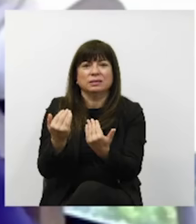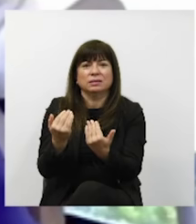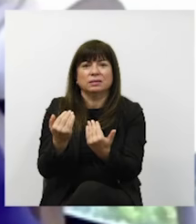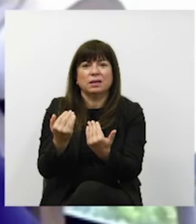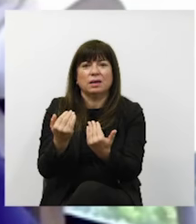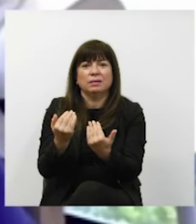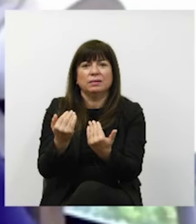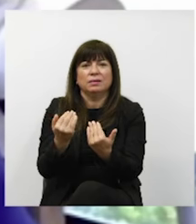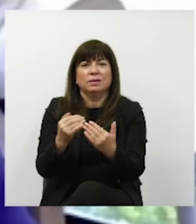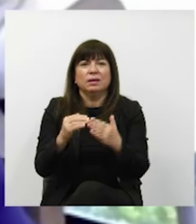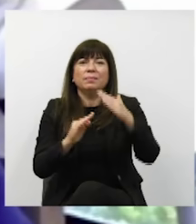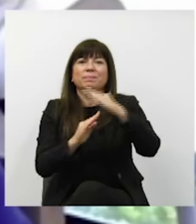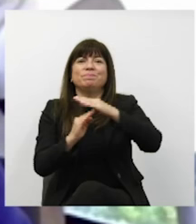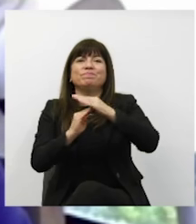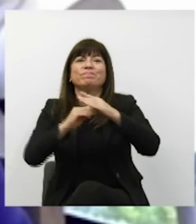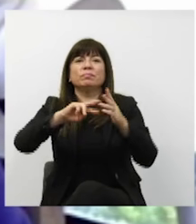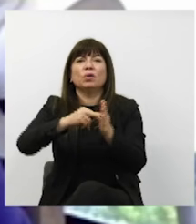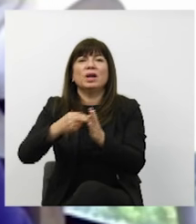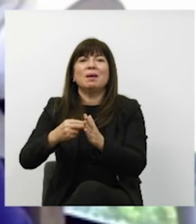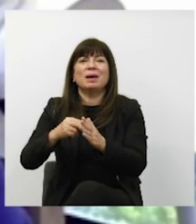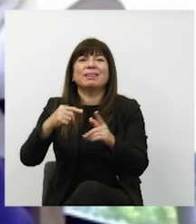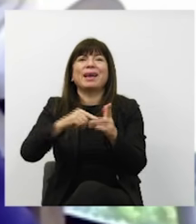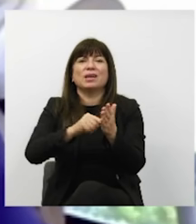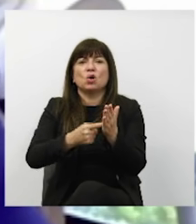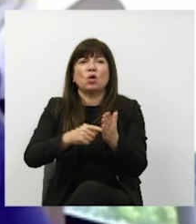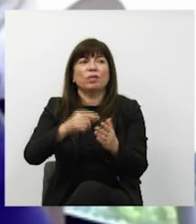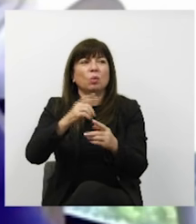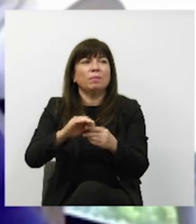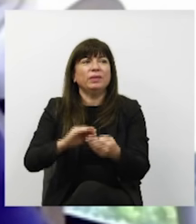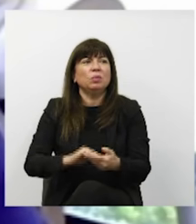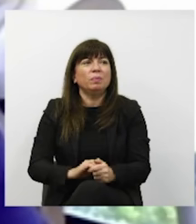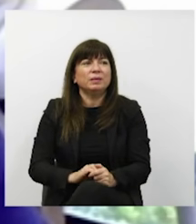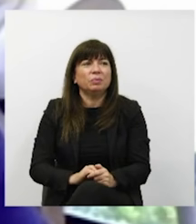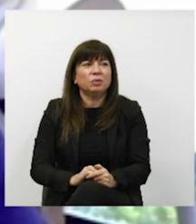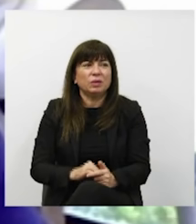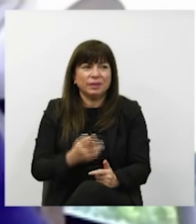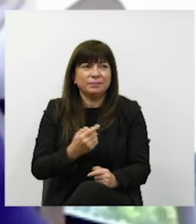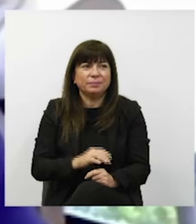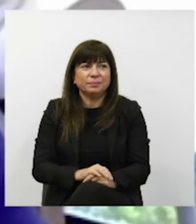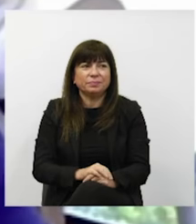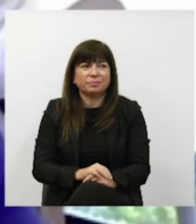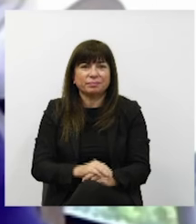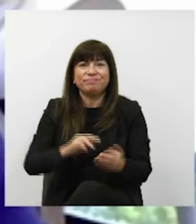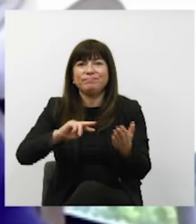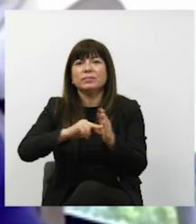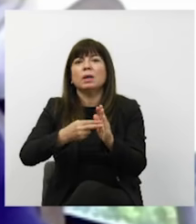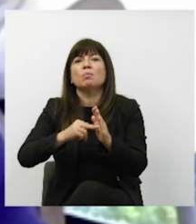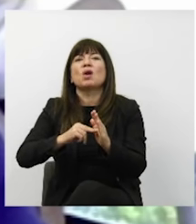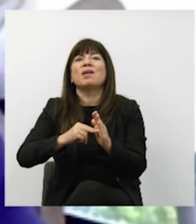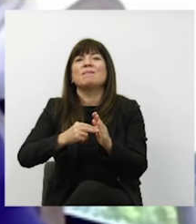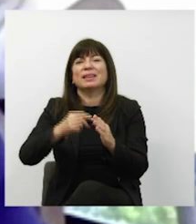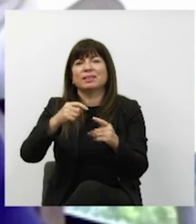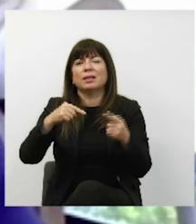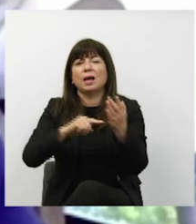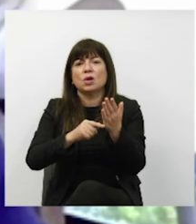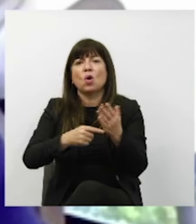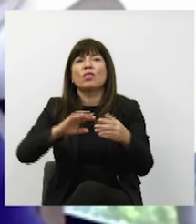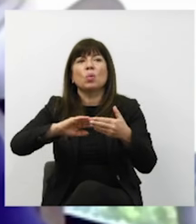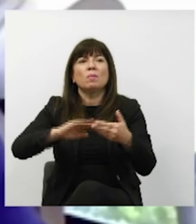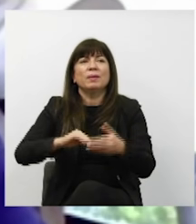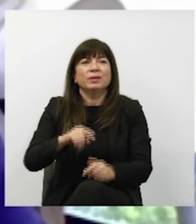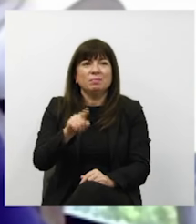eso no sea el caso en nuestro país. Bueno, como decía Bernardo, yo reflexioné durante casi